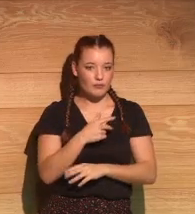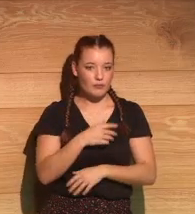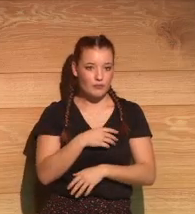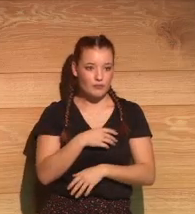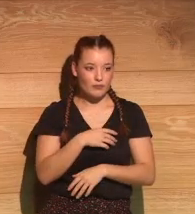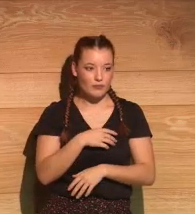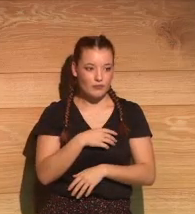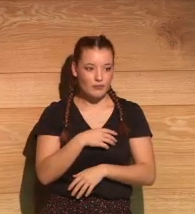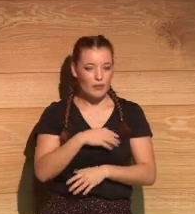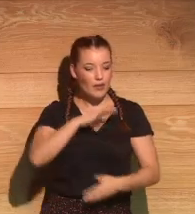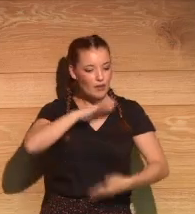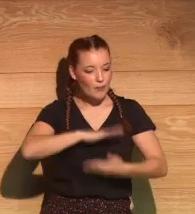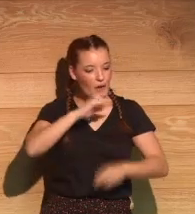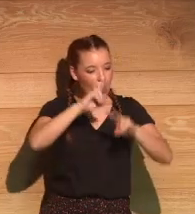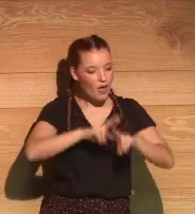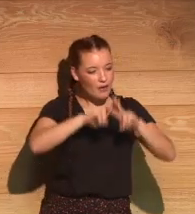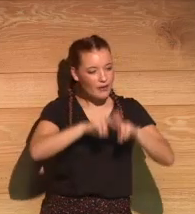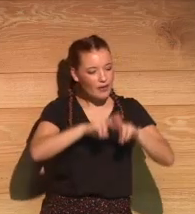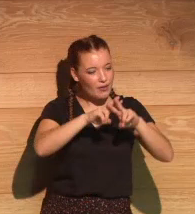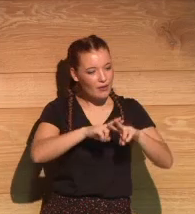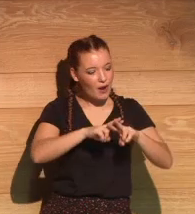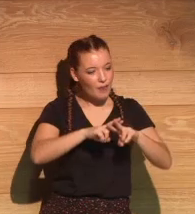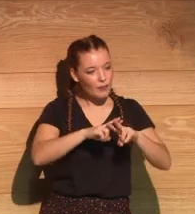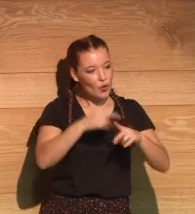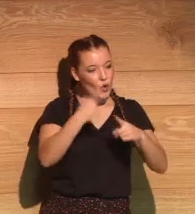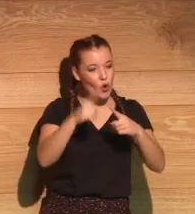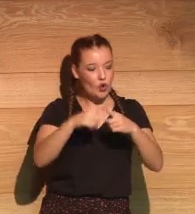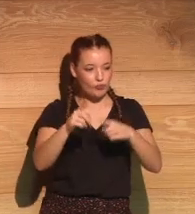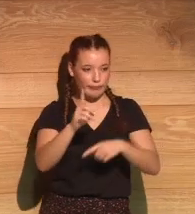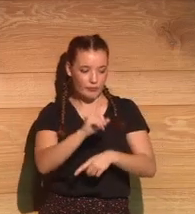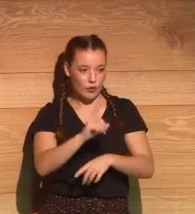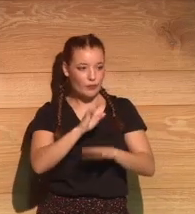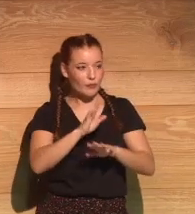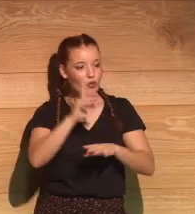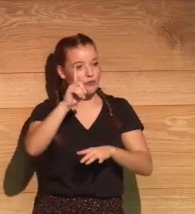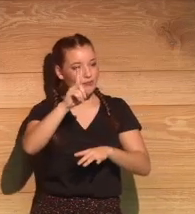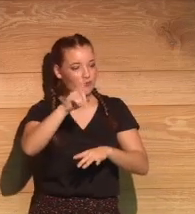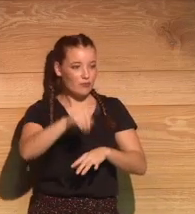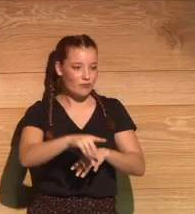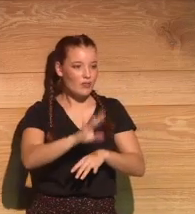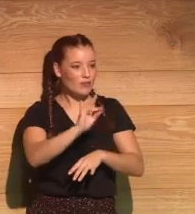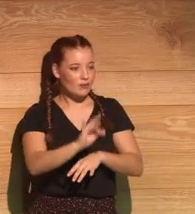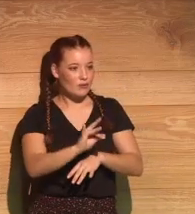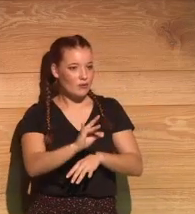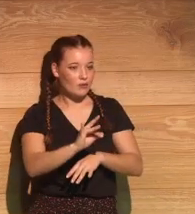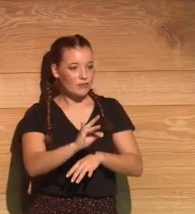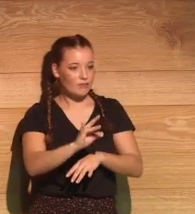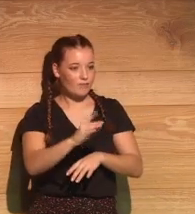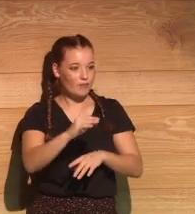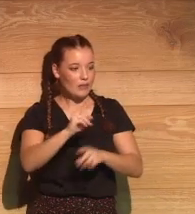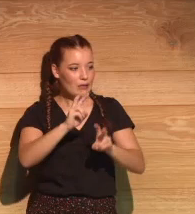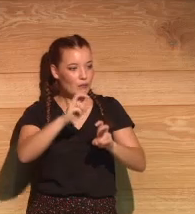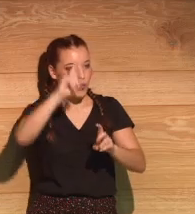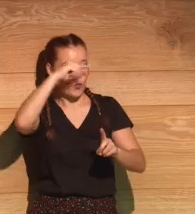no tener la capacidad para analizar críticamente las cosas, pero sí que estoy hablando de una cierta superstición de la cultura que yo creo que debe